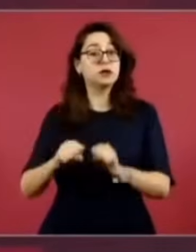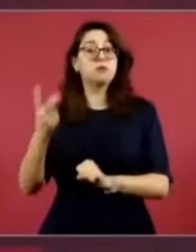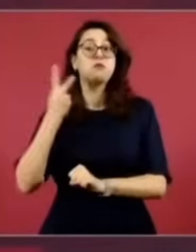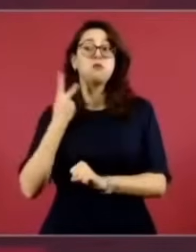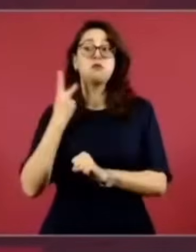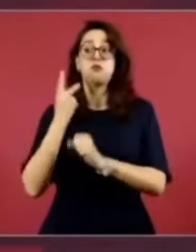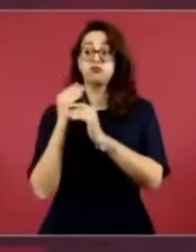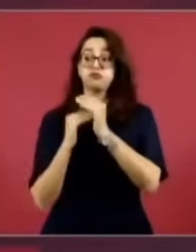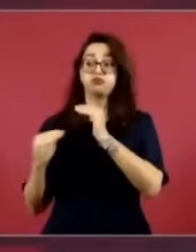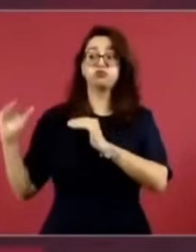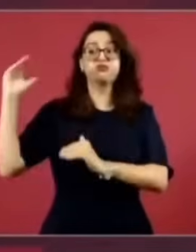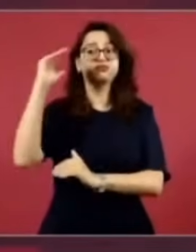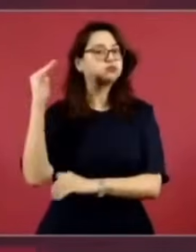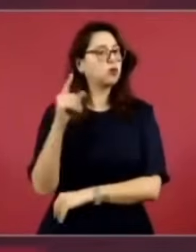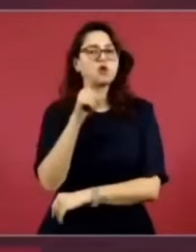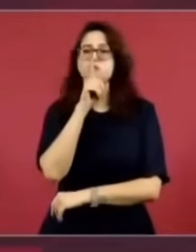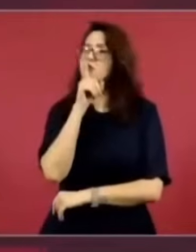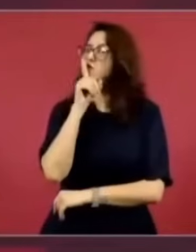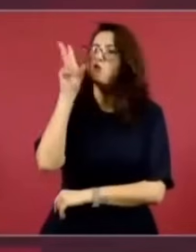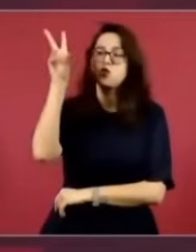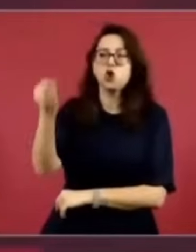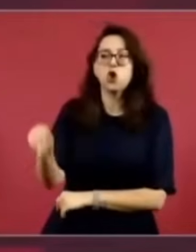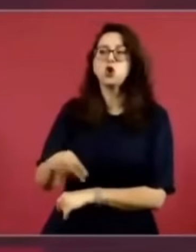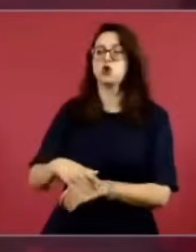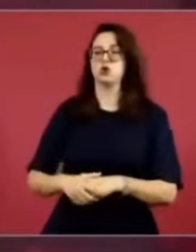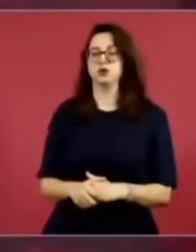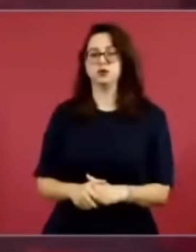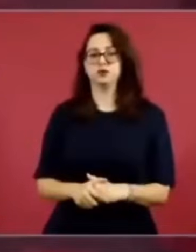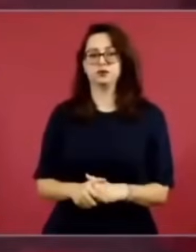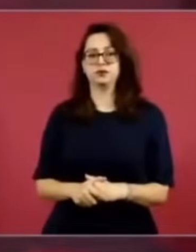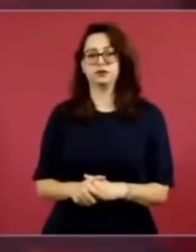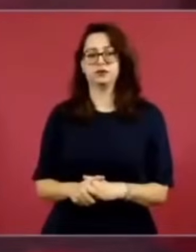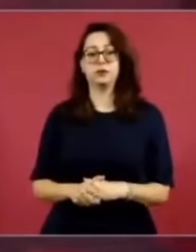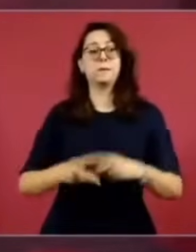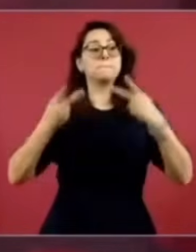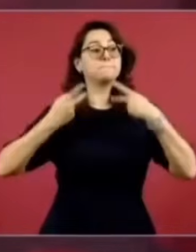Que además el pueblo es